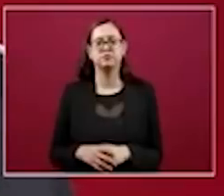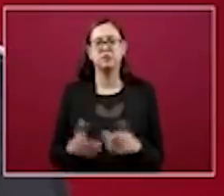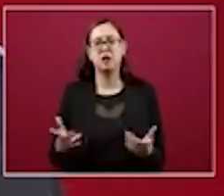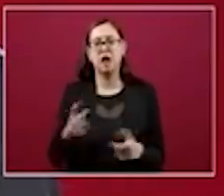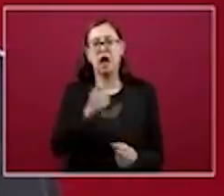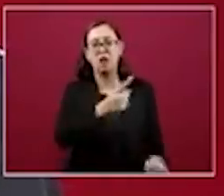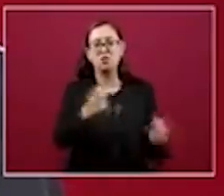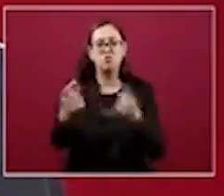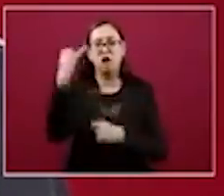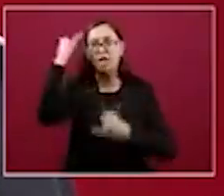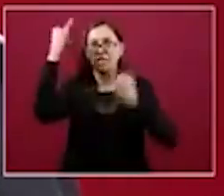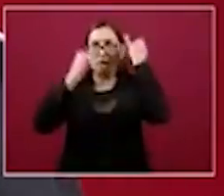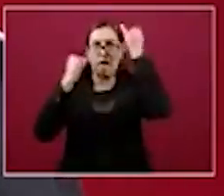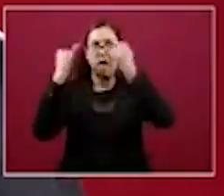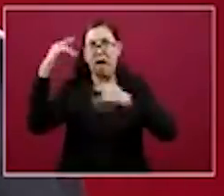idea